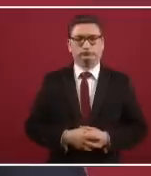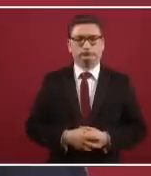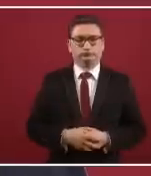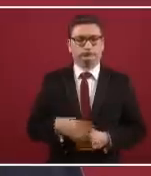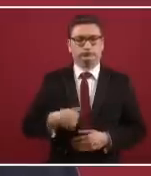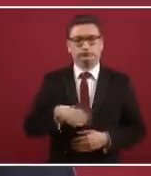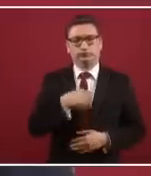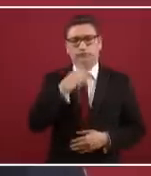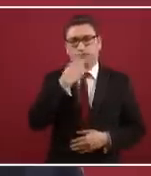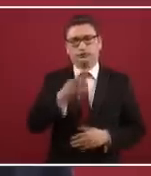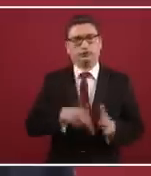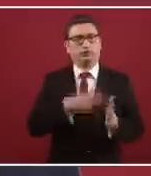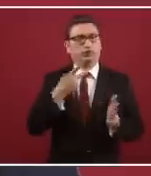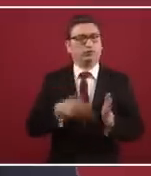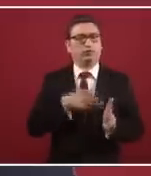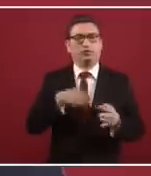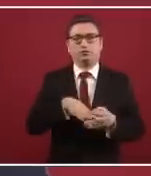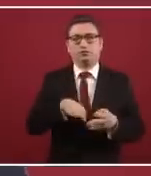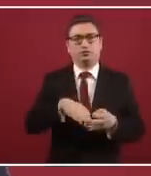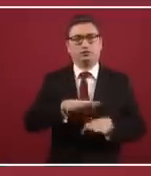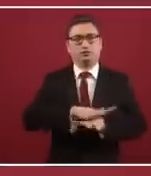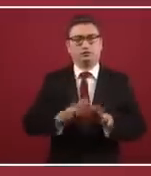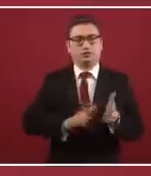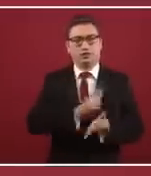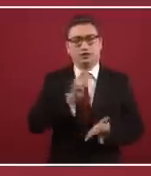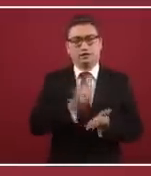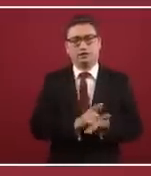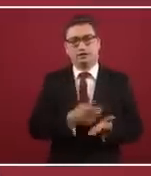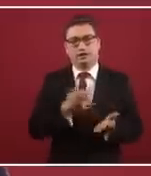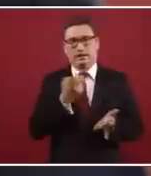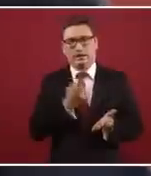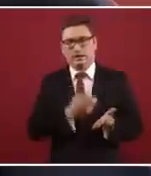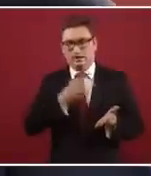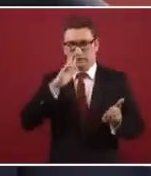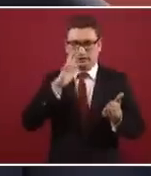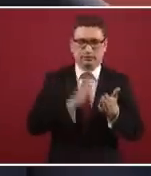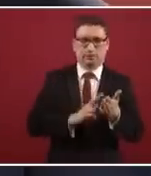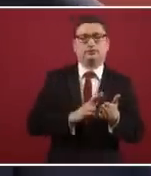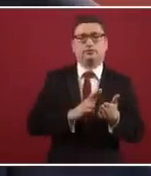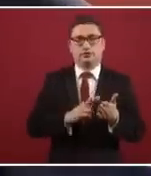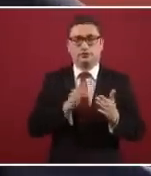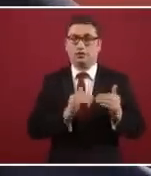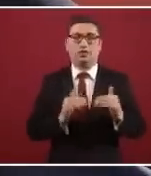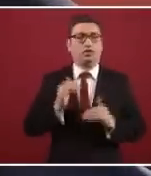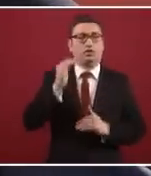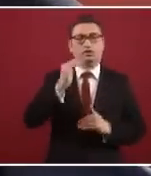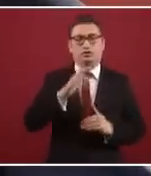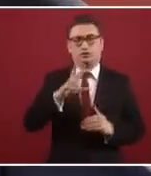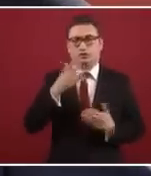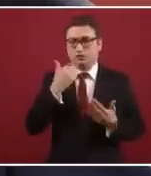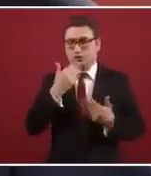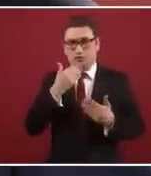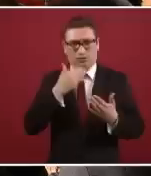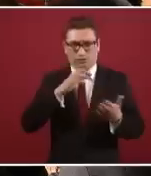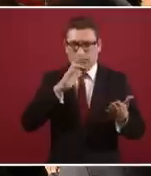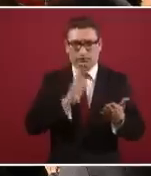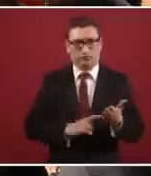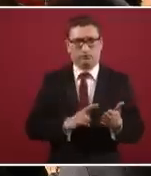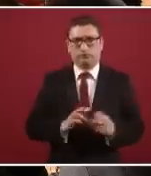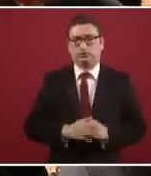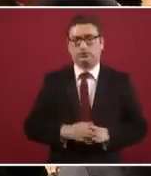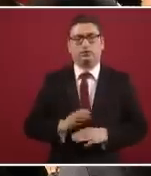hemos dicho muchas veces que al margen de la ley nada y por encima de la ley nadie.